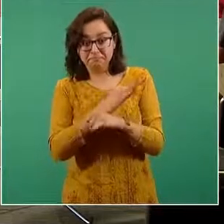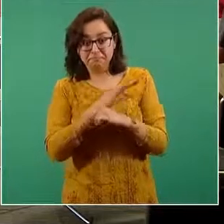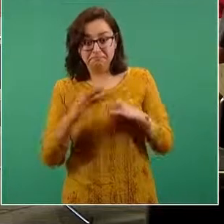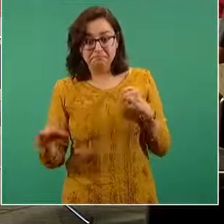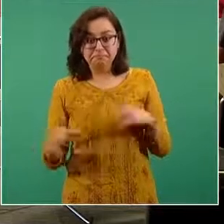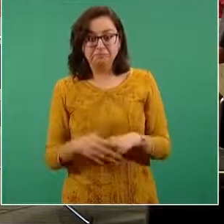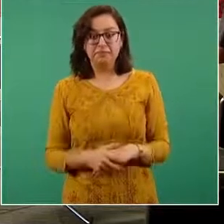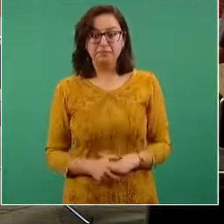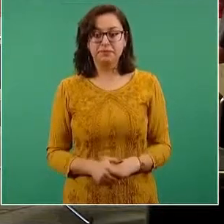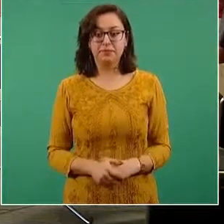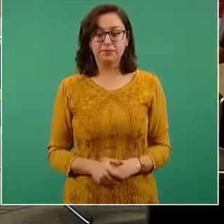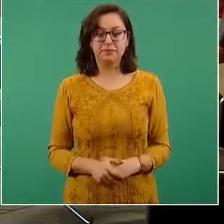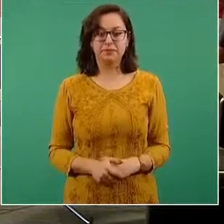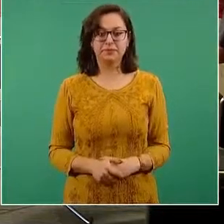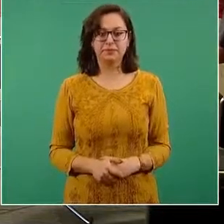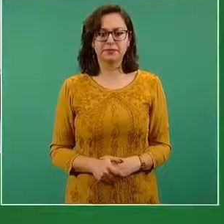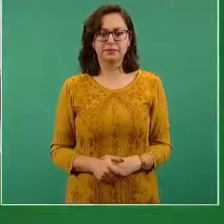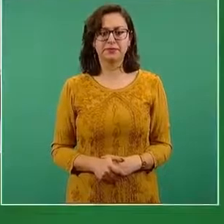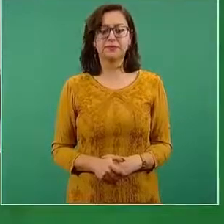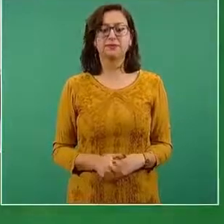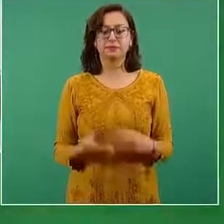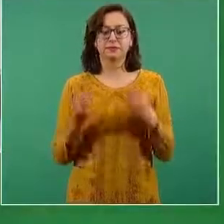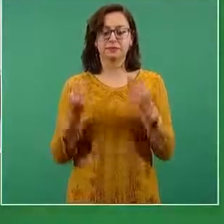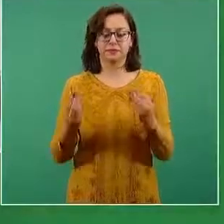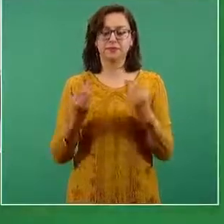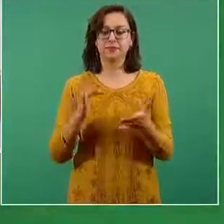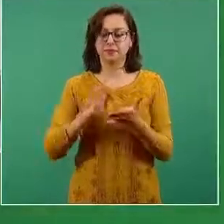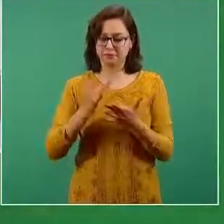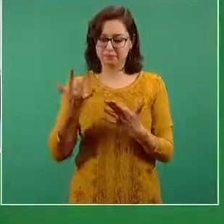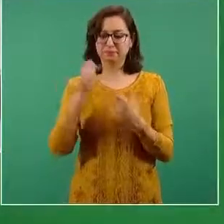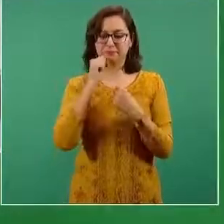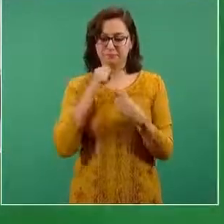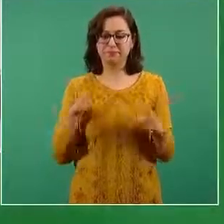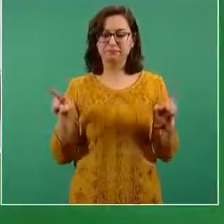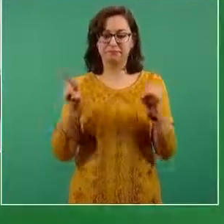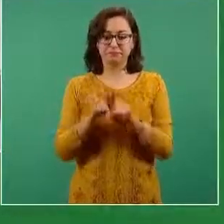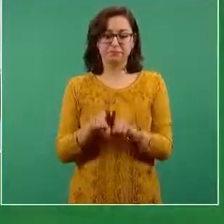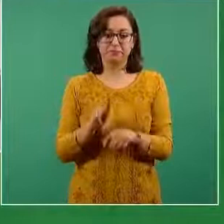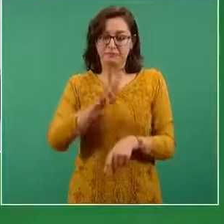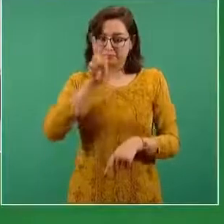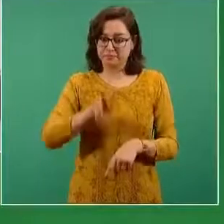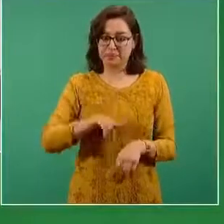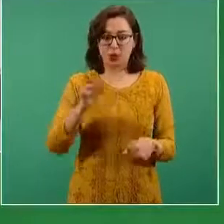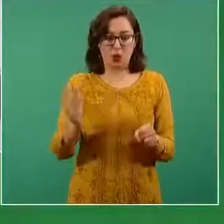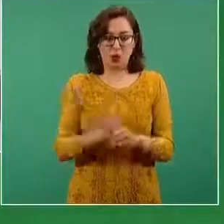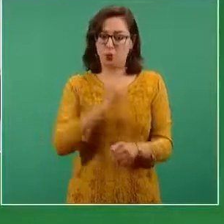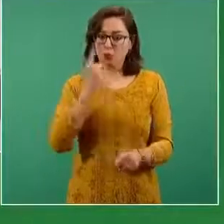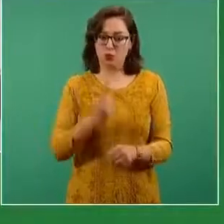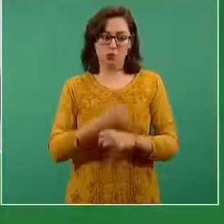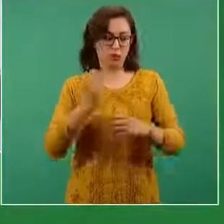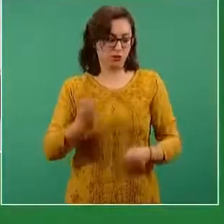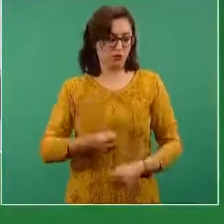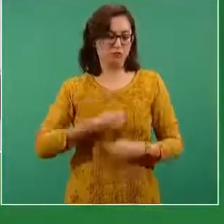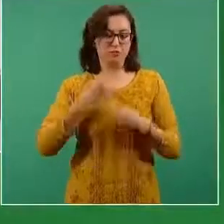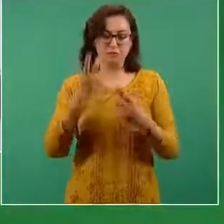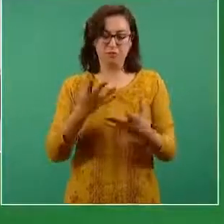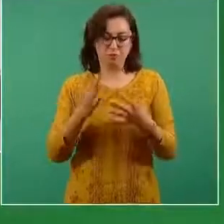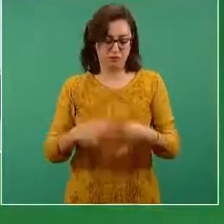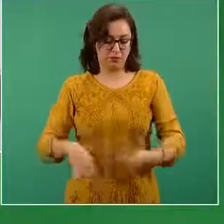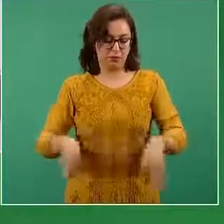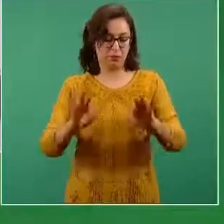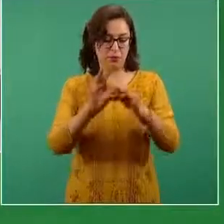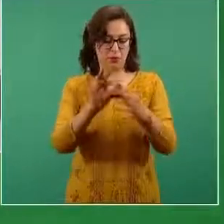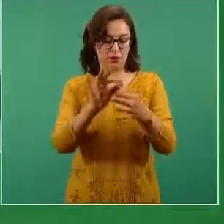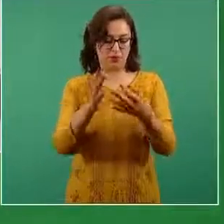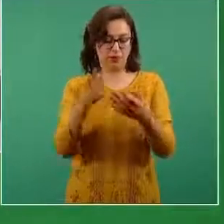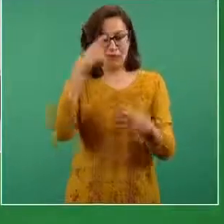palabras. Reiterarle el agradecimiento, doctor. Es una oportunidad para nosotros muy importante para dar